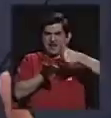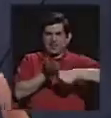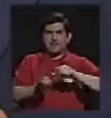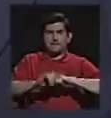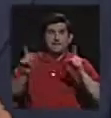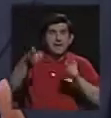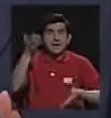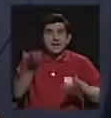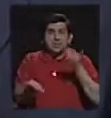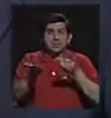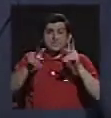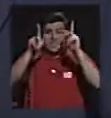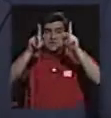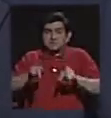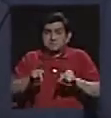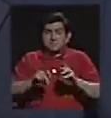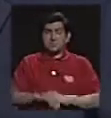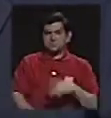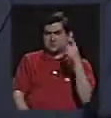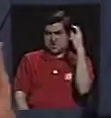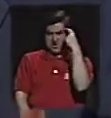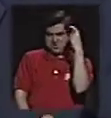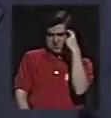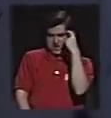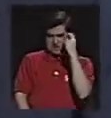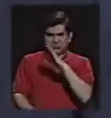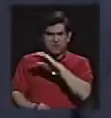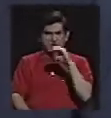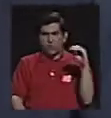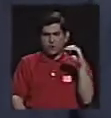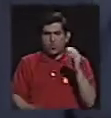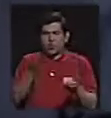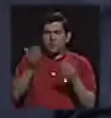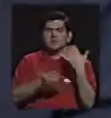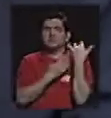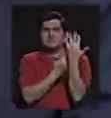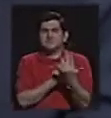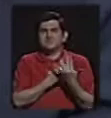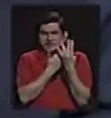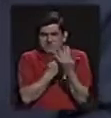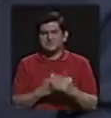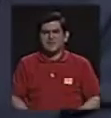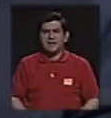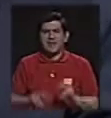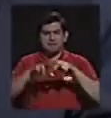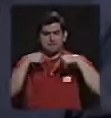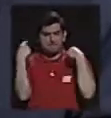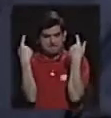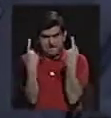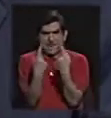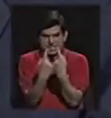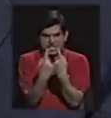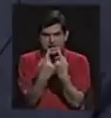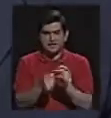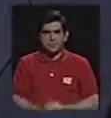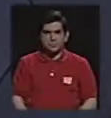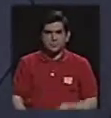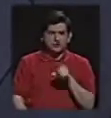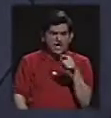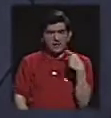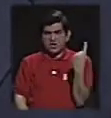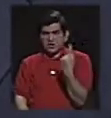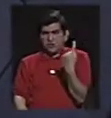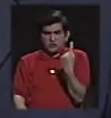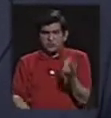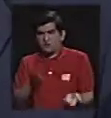eventualmente, muchos electores podrían pensar o todavía mantener la esperanza de que partidos que vayan